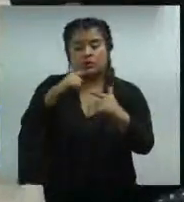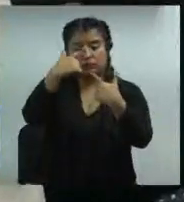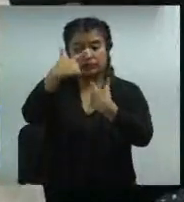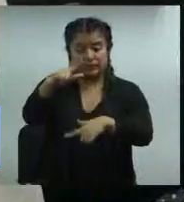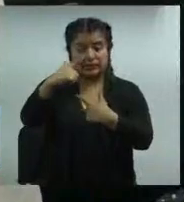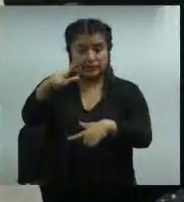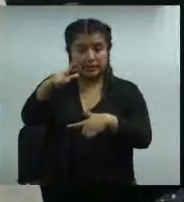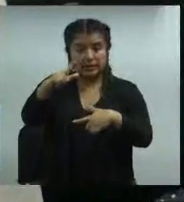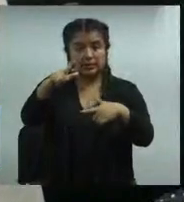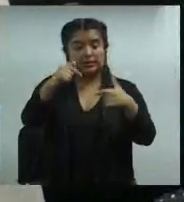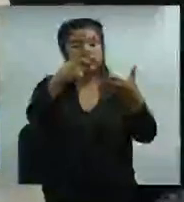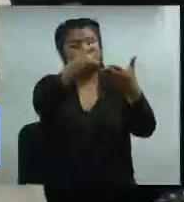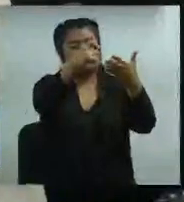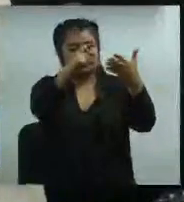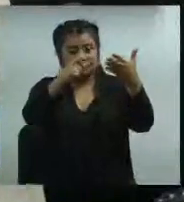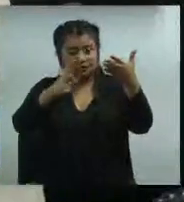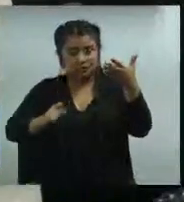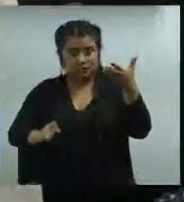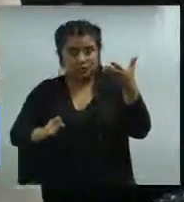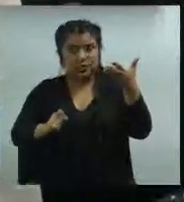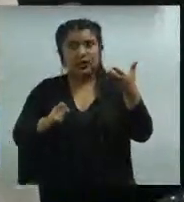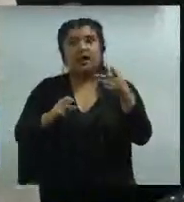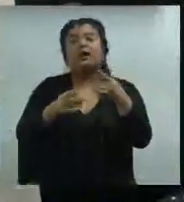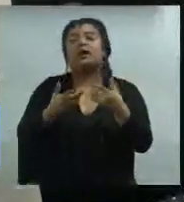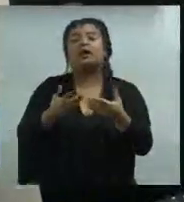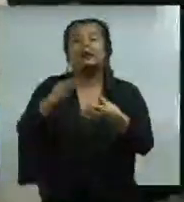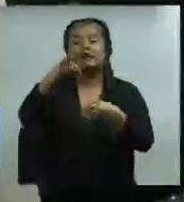de preceptos a la comisión de postulación, pero